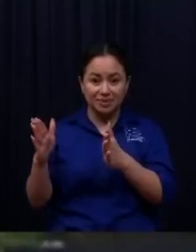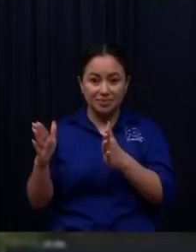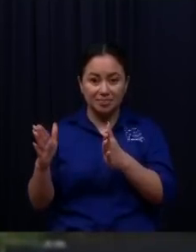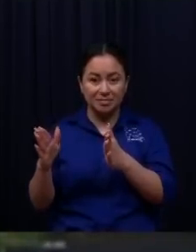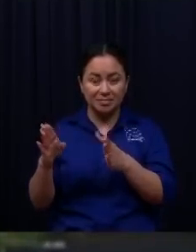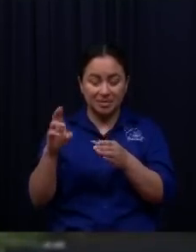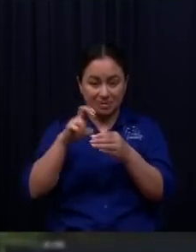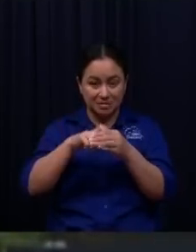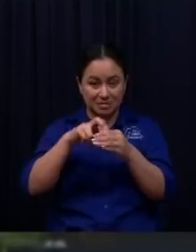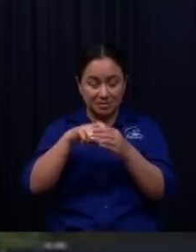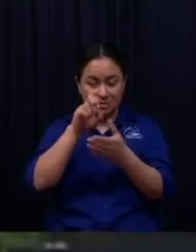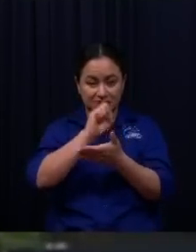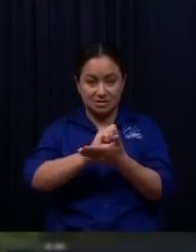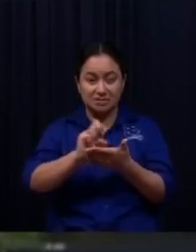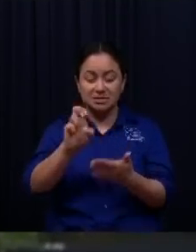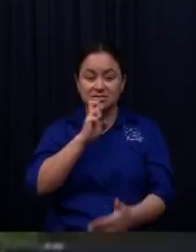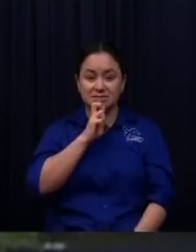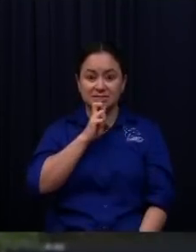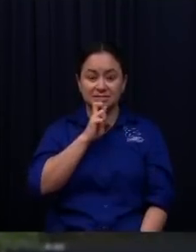en paz.